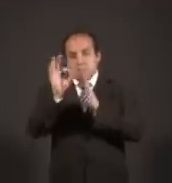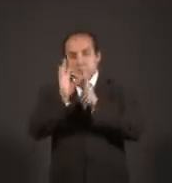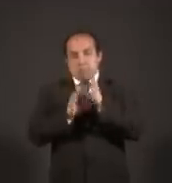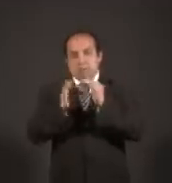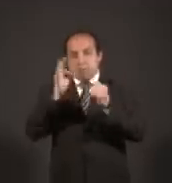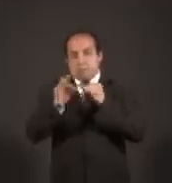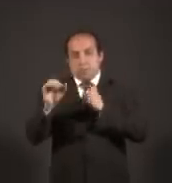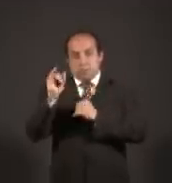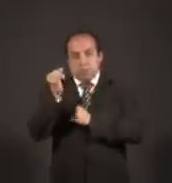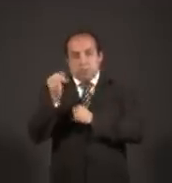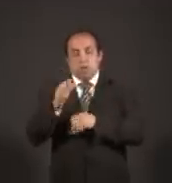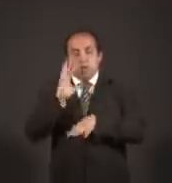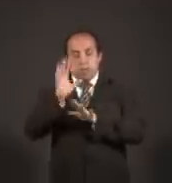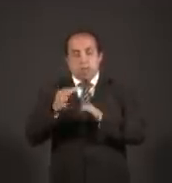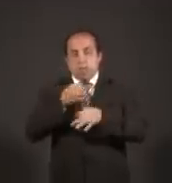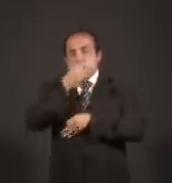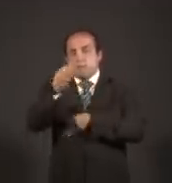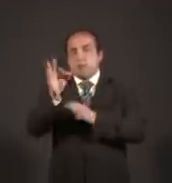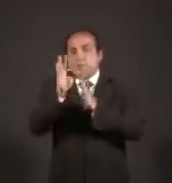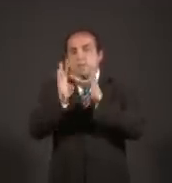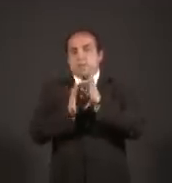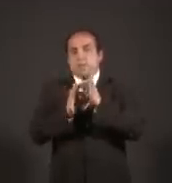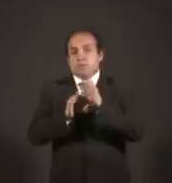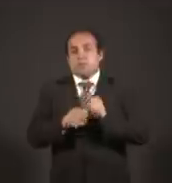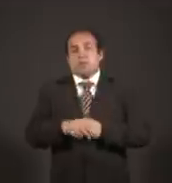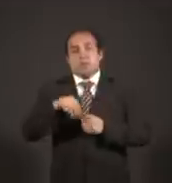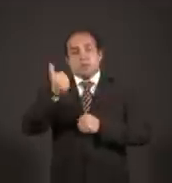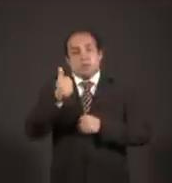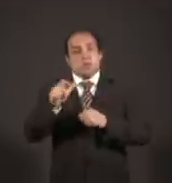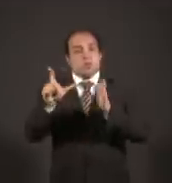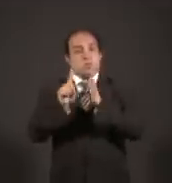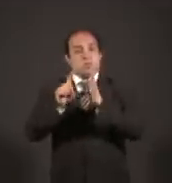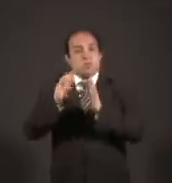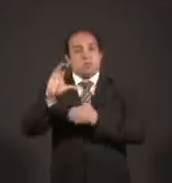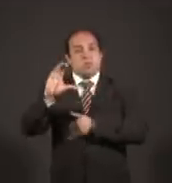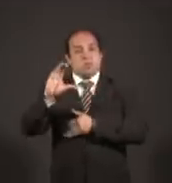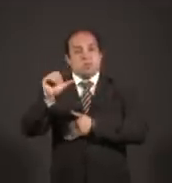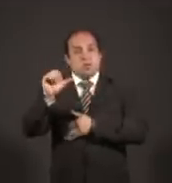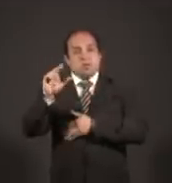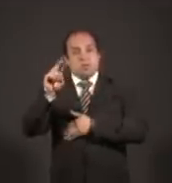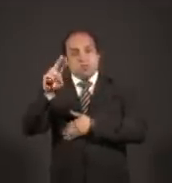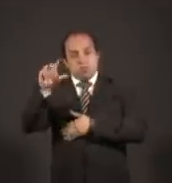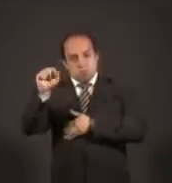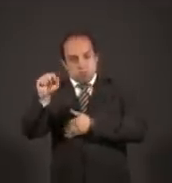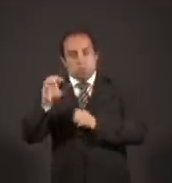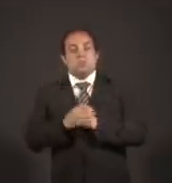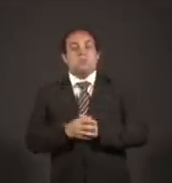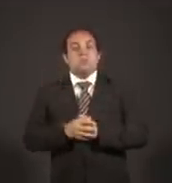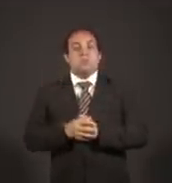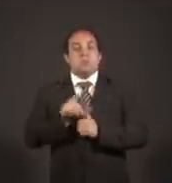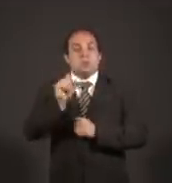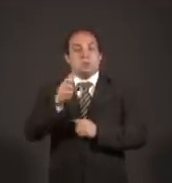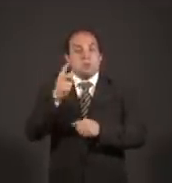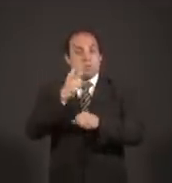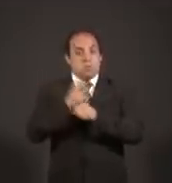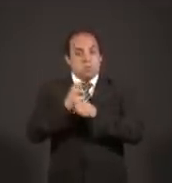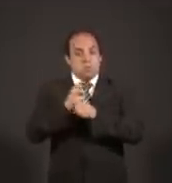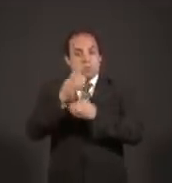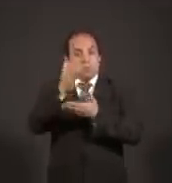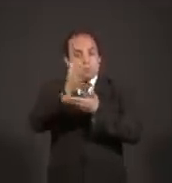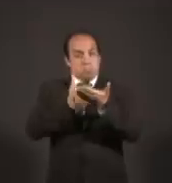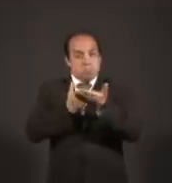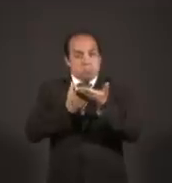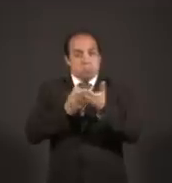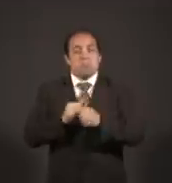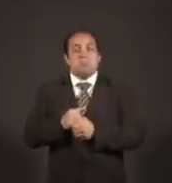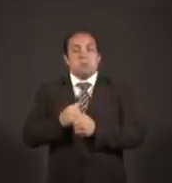dando las fechas en su momento de esta otra línea de cablebús. Y estaremos durante el segundo semestre de este año